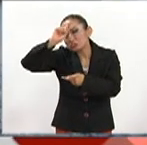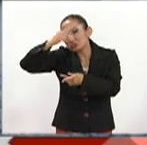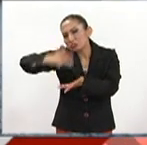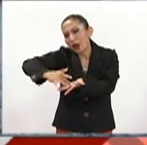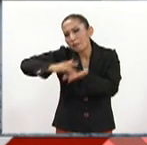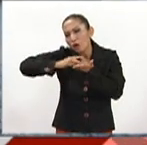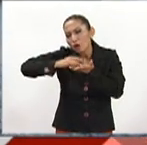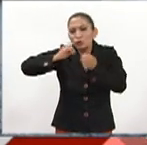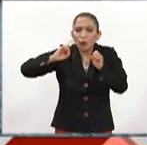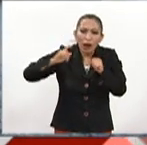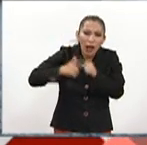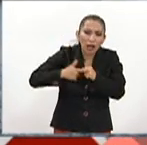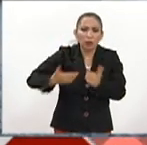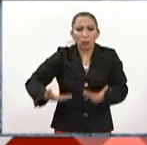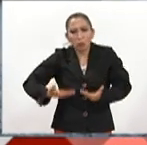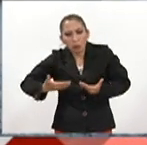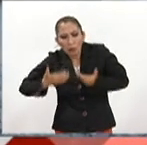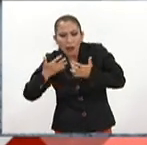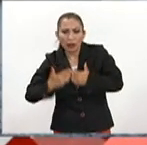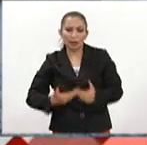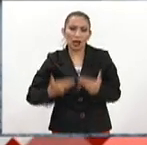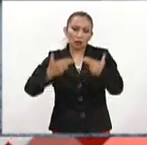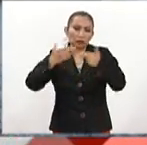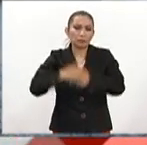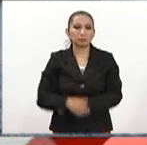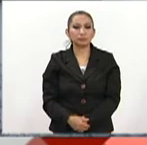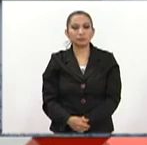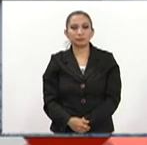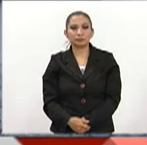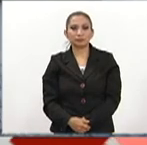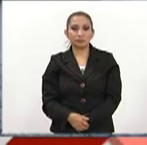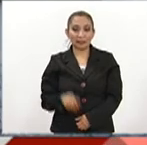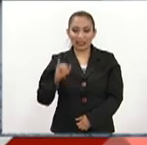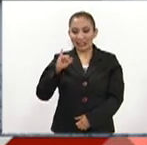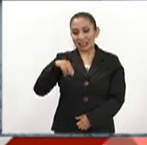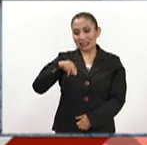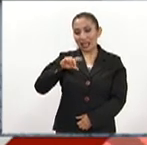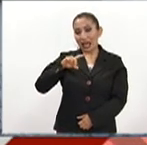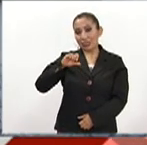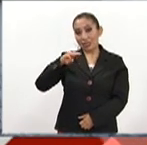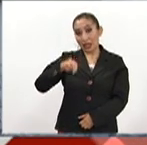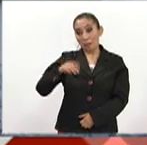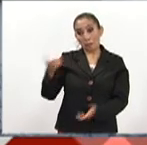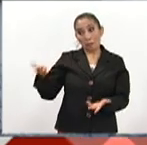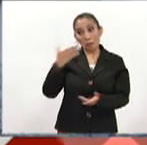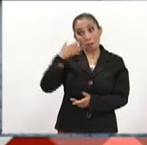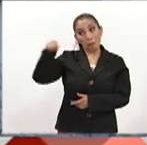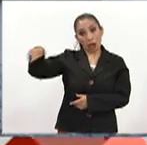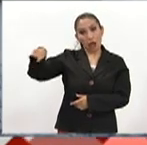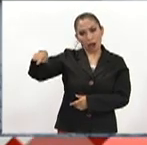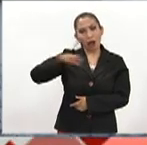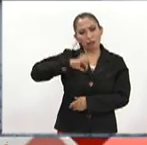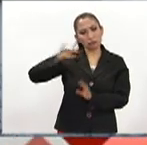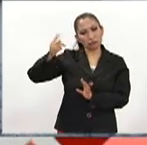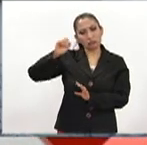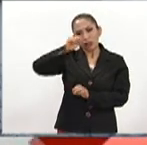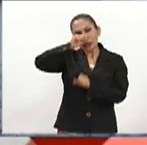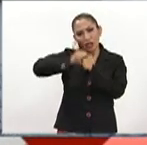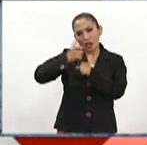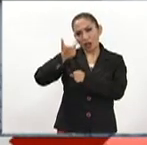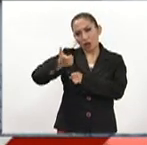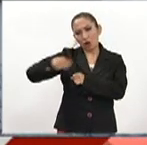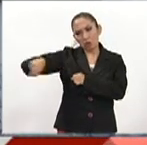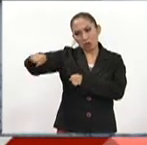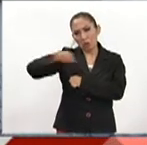o para que te potencialicen como tu emprendimiento. Claro. Uno de ellos es el INADEM, que opera a través de la Secretaría de Economía,